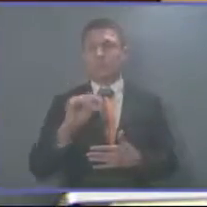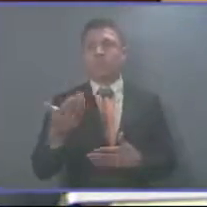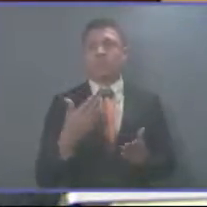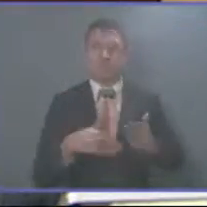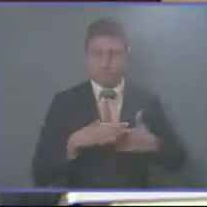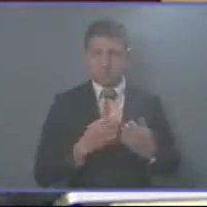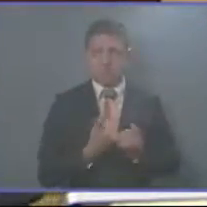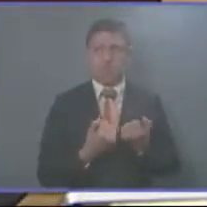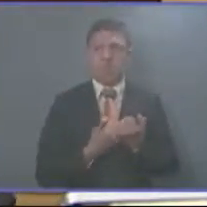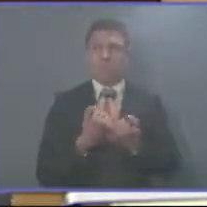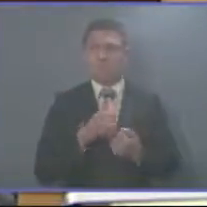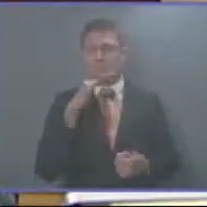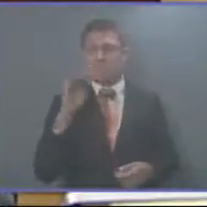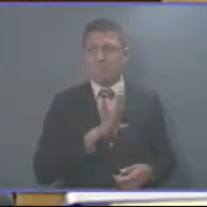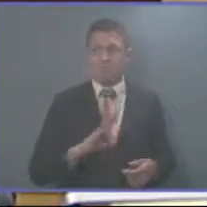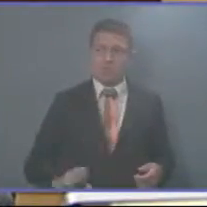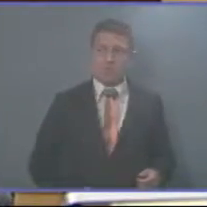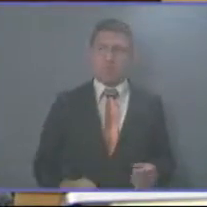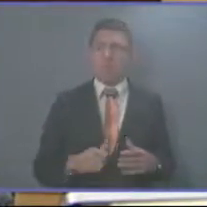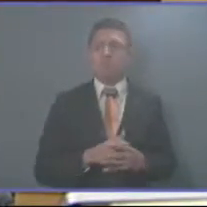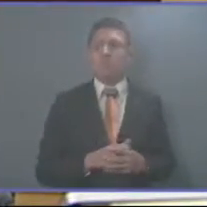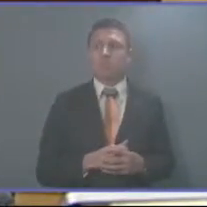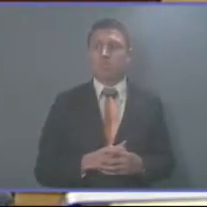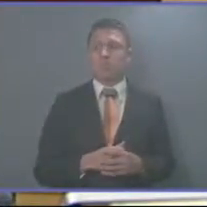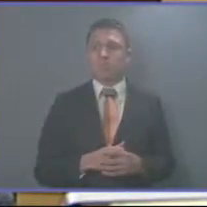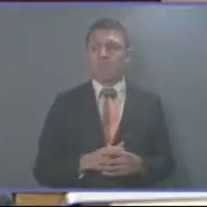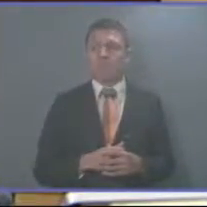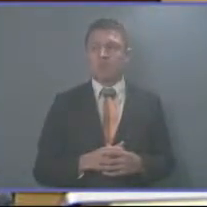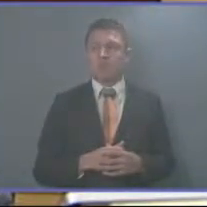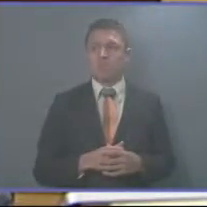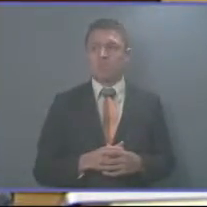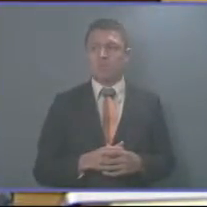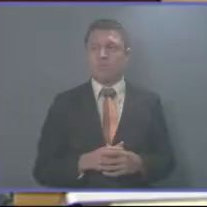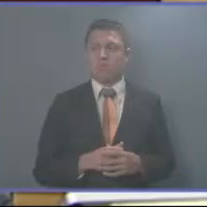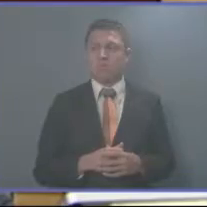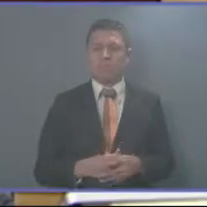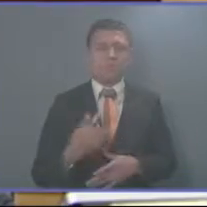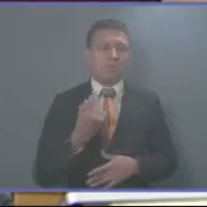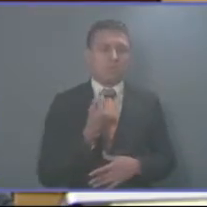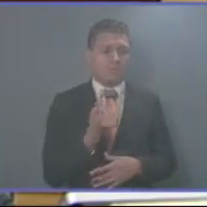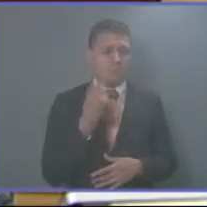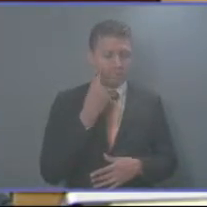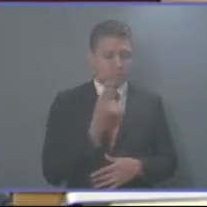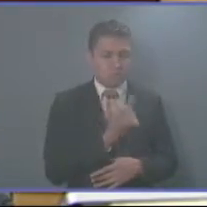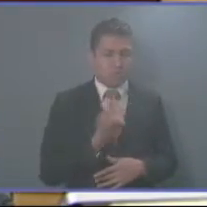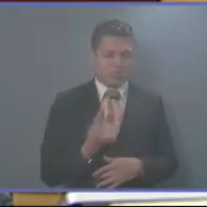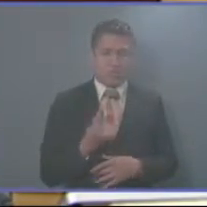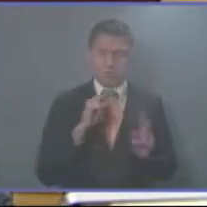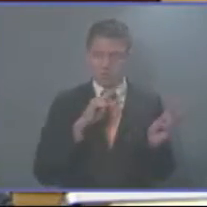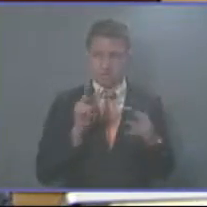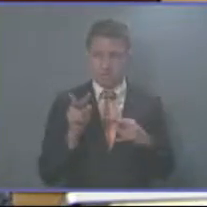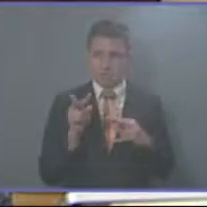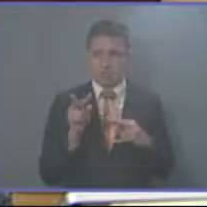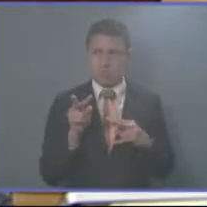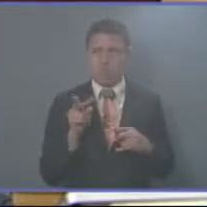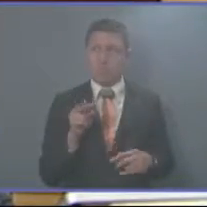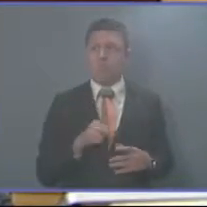renombre del Estado de El Salvador, que se vuelve algo así como un hub, creo que le llaman a